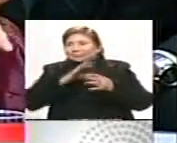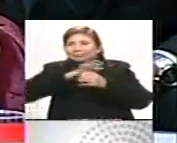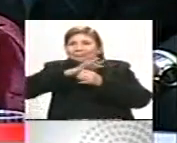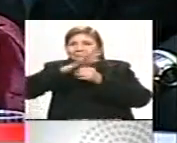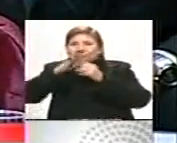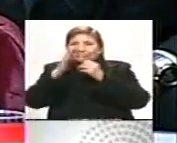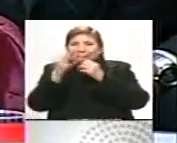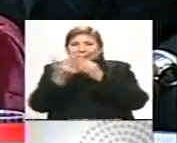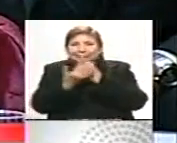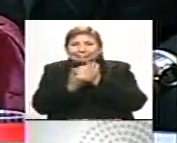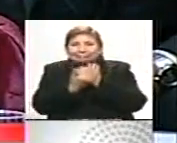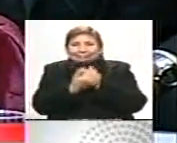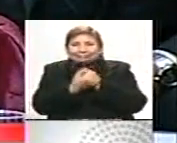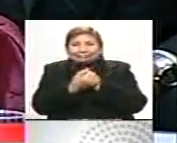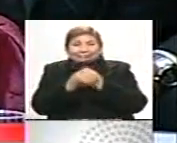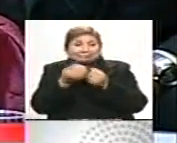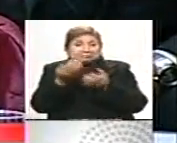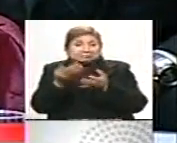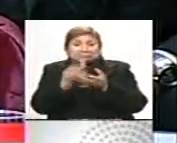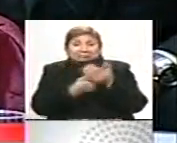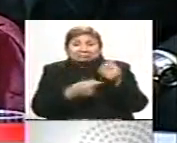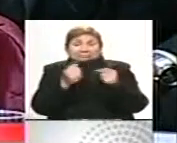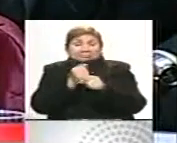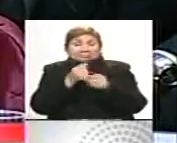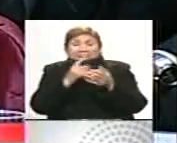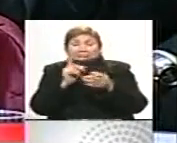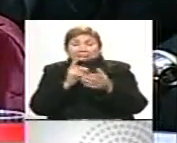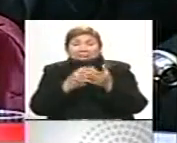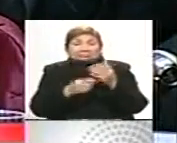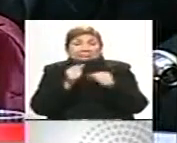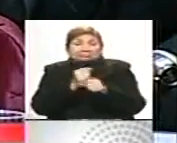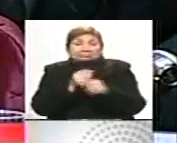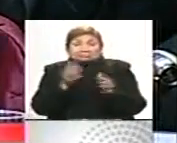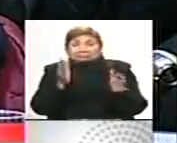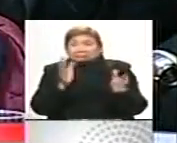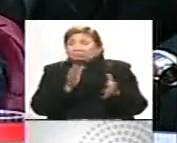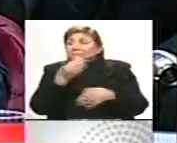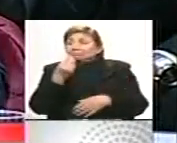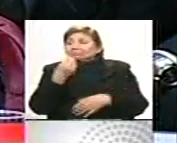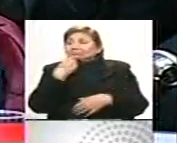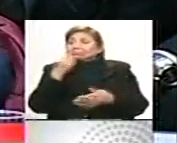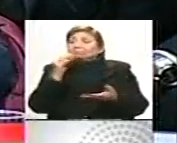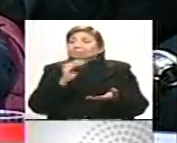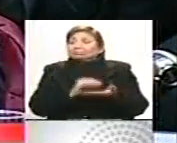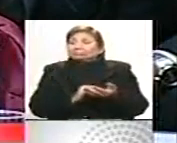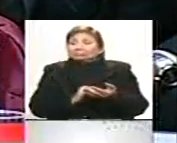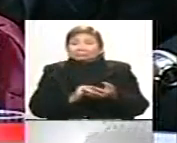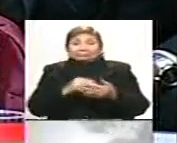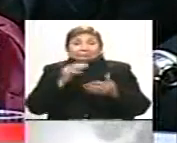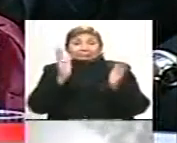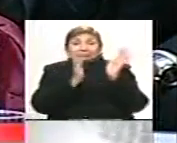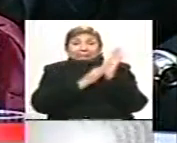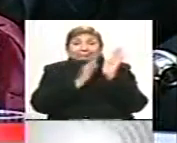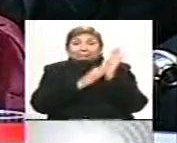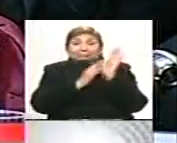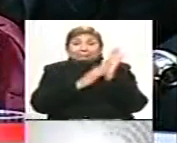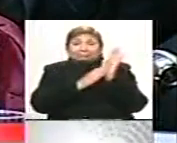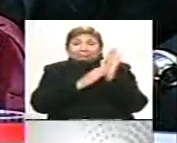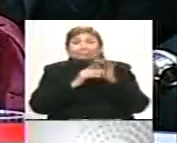abordar si es que le da o no la confianza. Porque, repito, para la Defensoría del